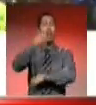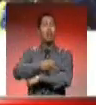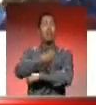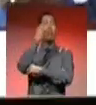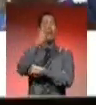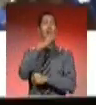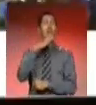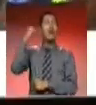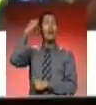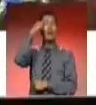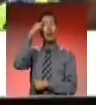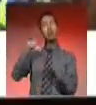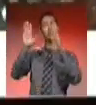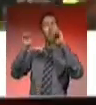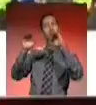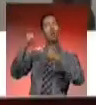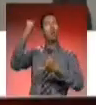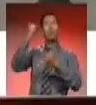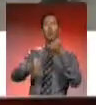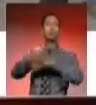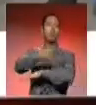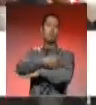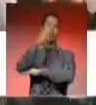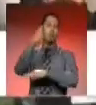Correa en su último día de funciones.